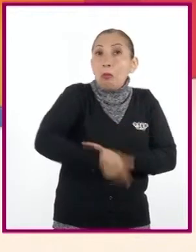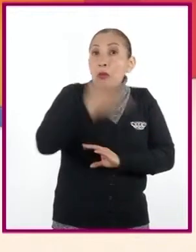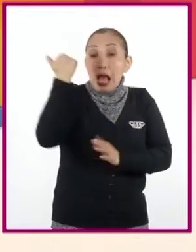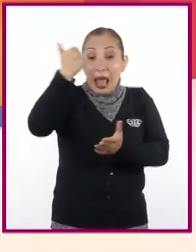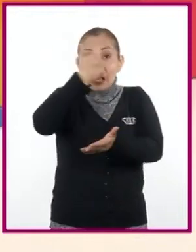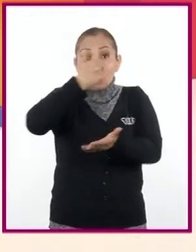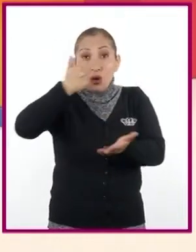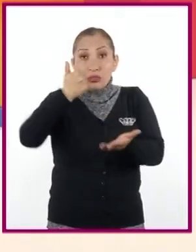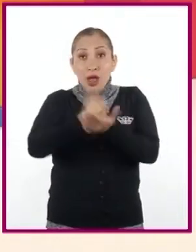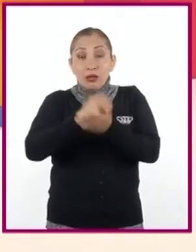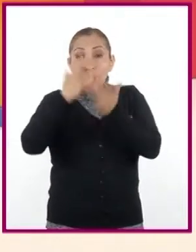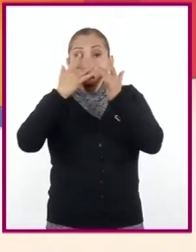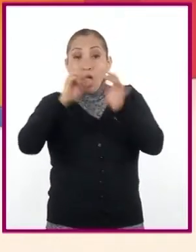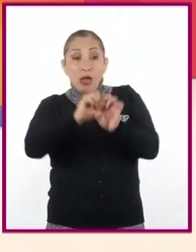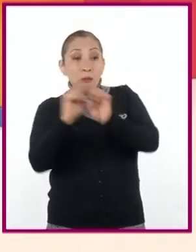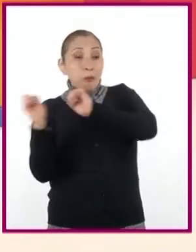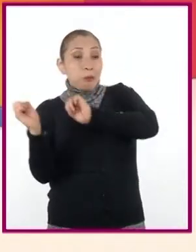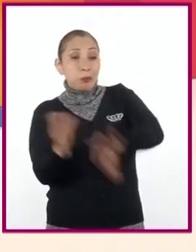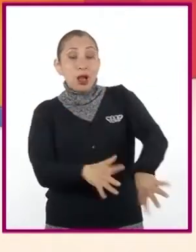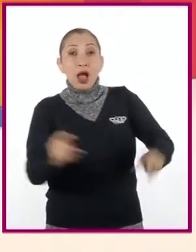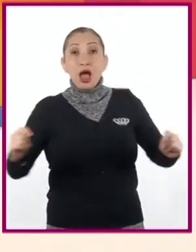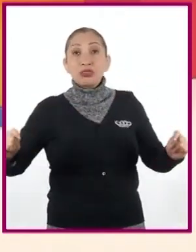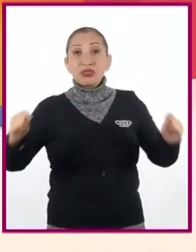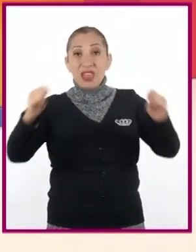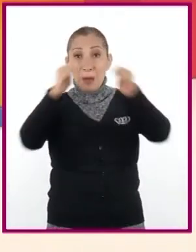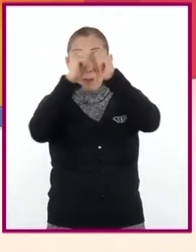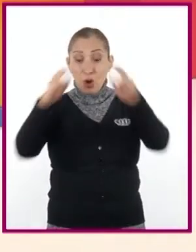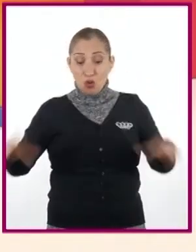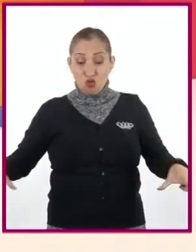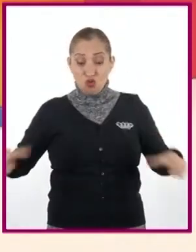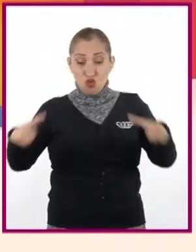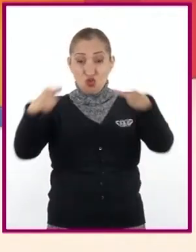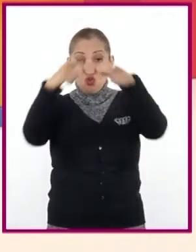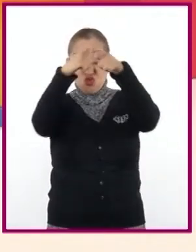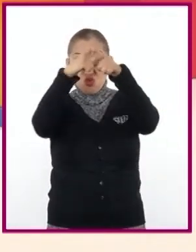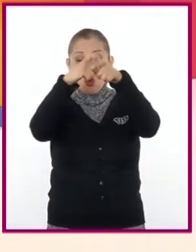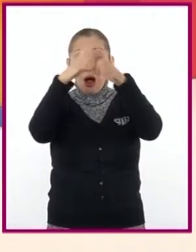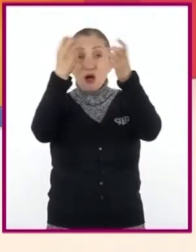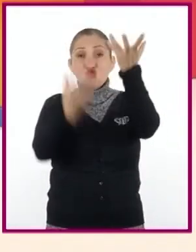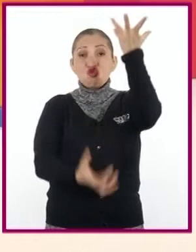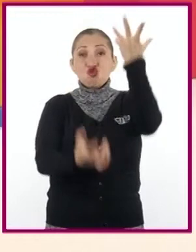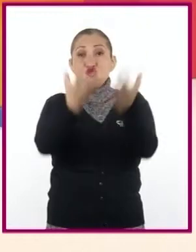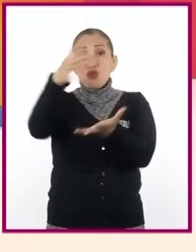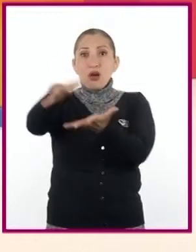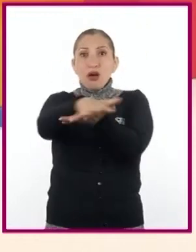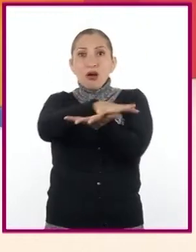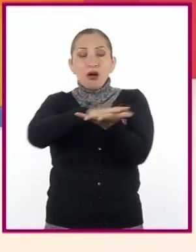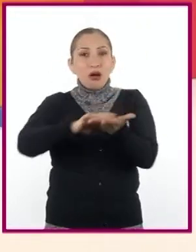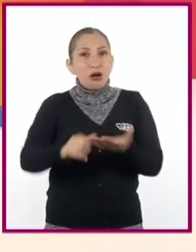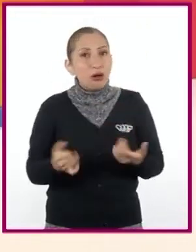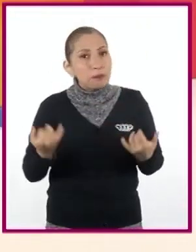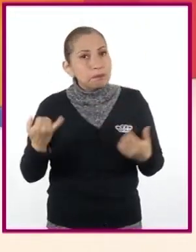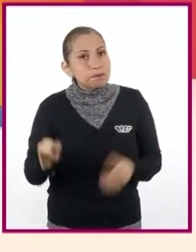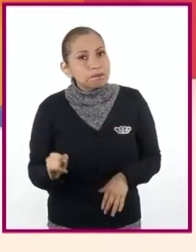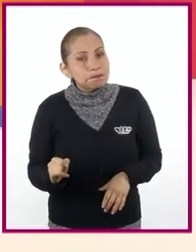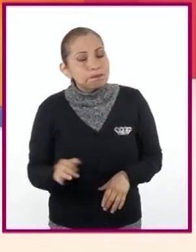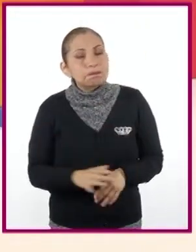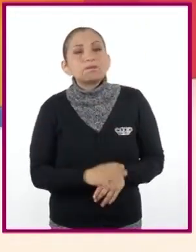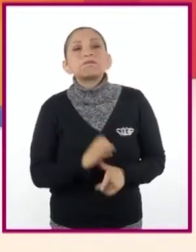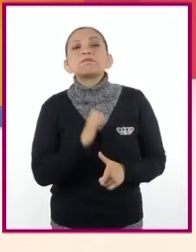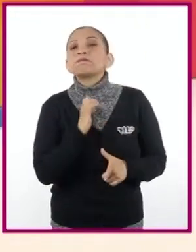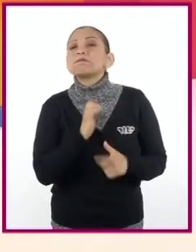ciudad fue abandonada y los templos y edificios públicos quemados y destruidos. Debido a